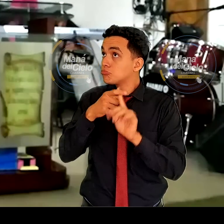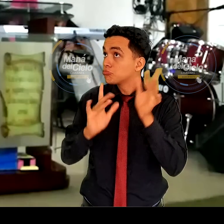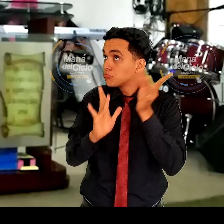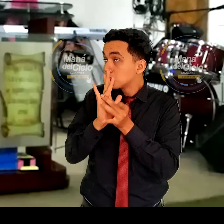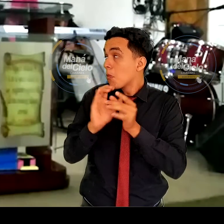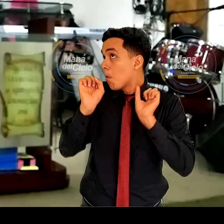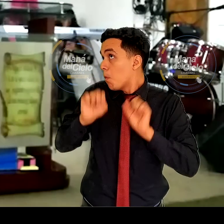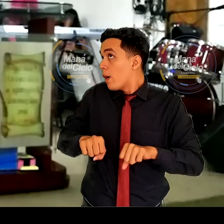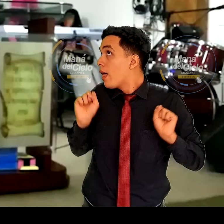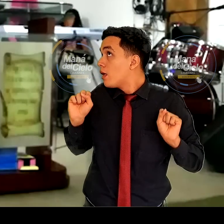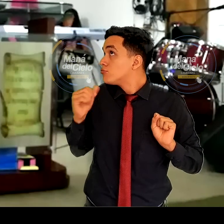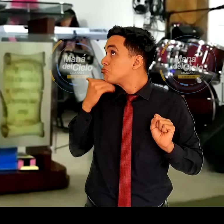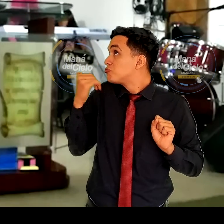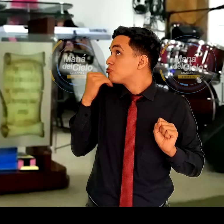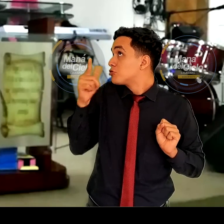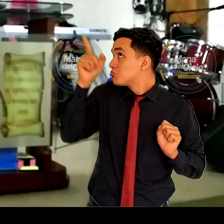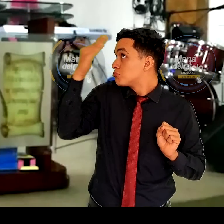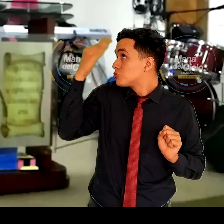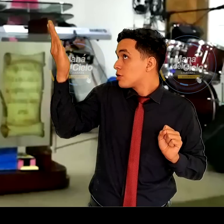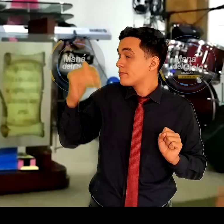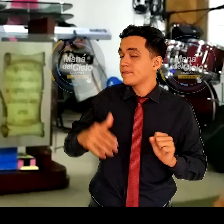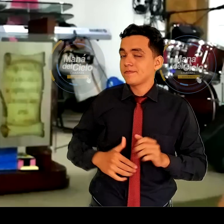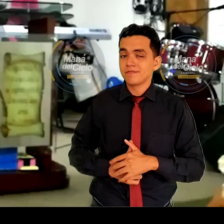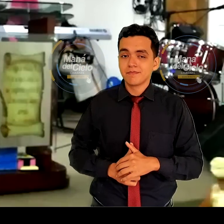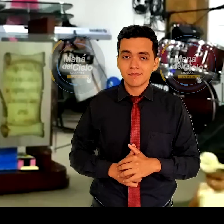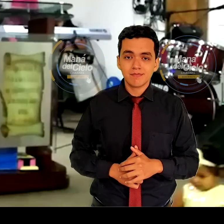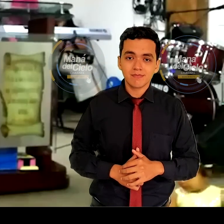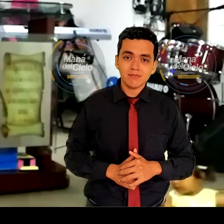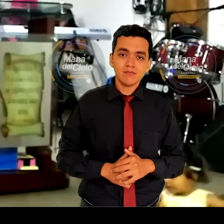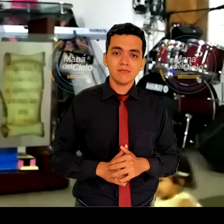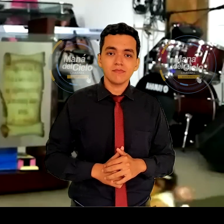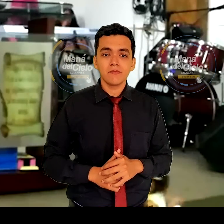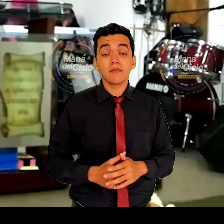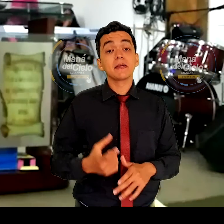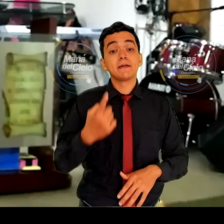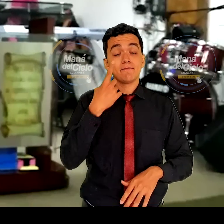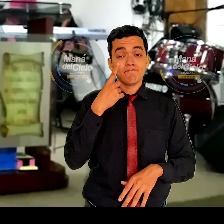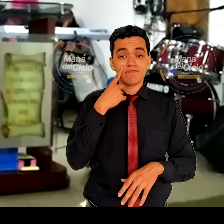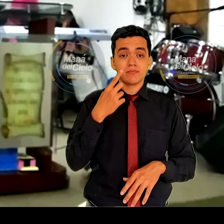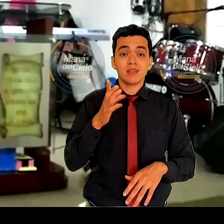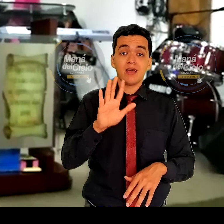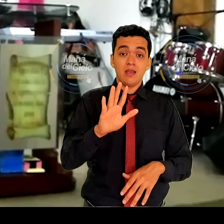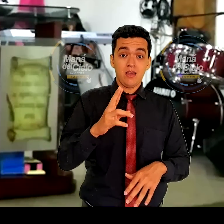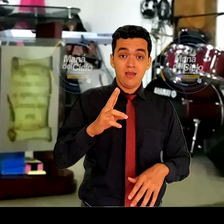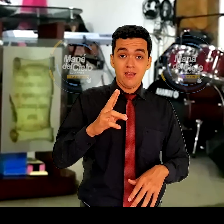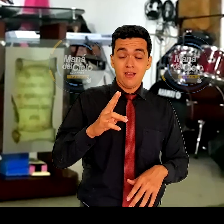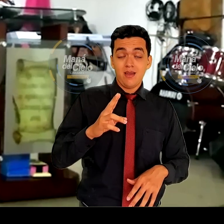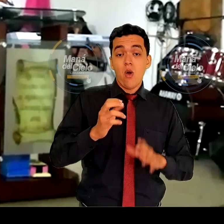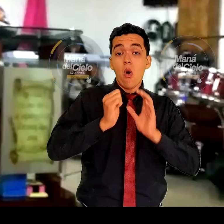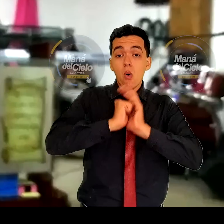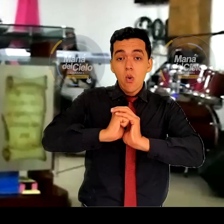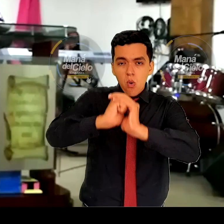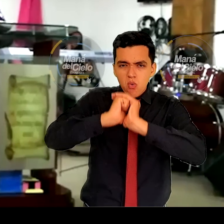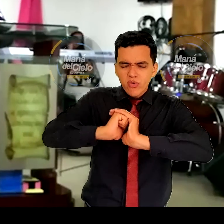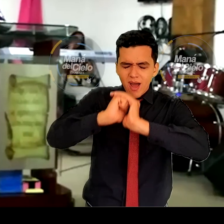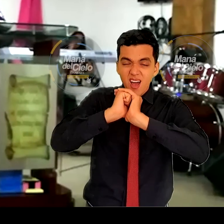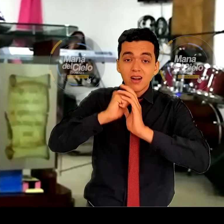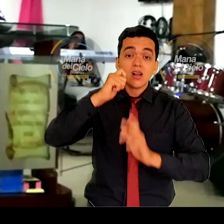cuando oramos en la carne, no va a haber resultados espirituales. Cuando usted se arrodilla